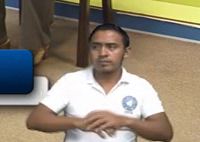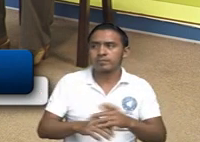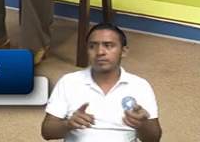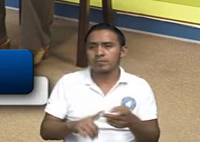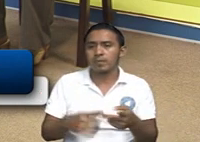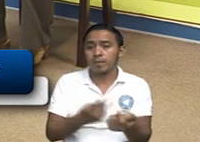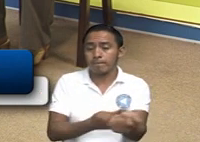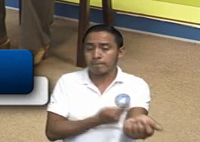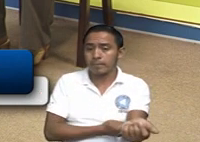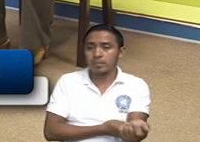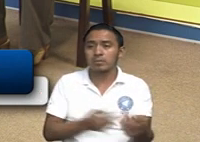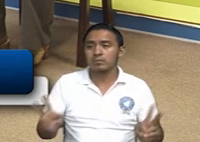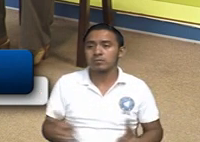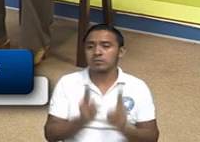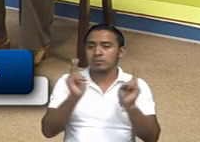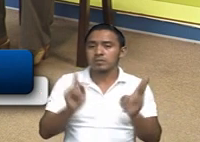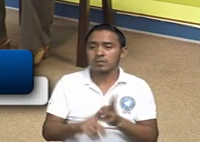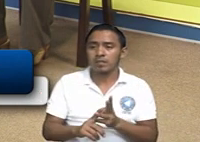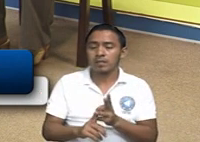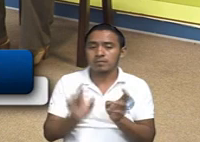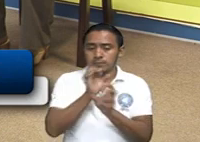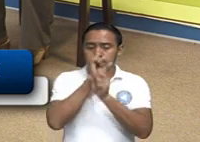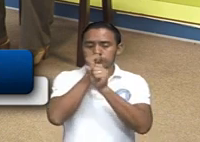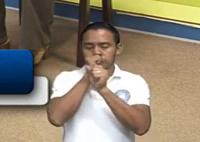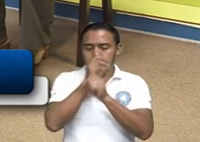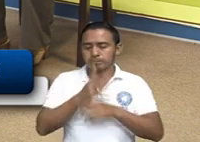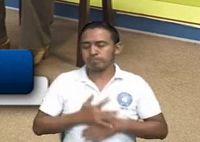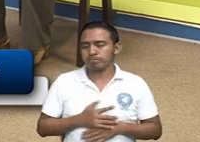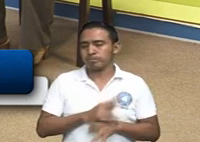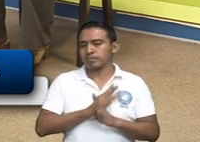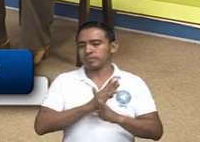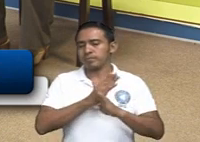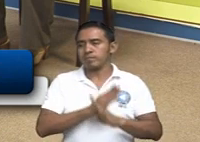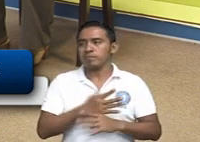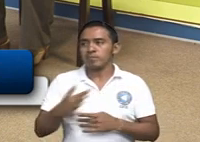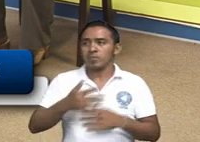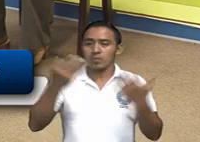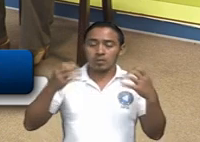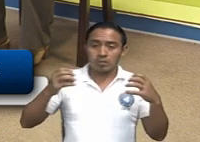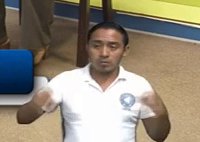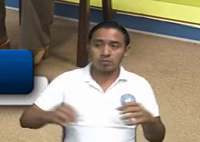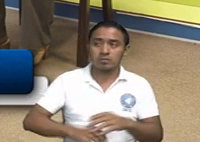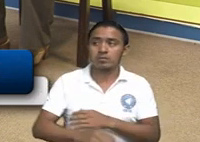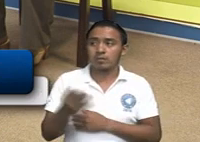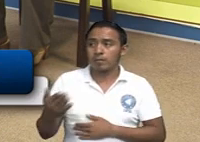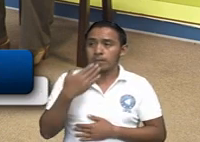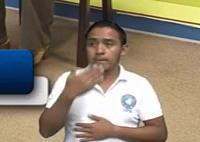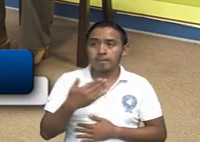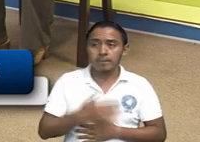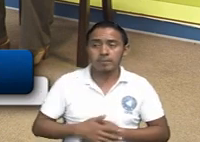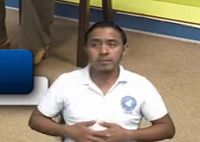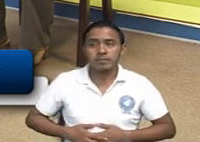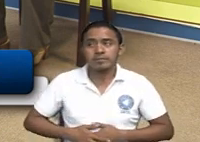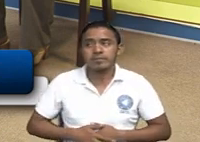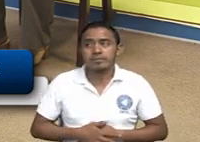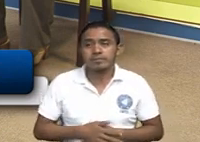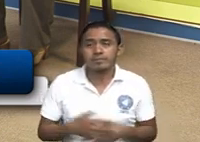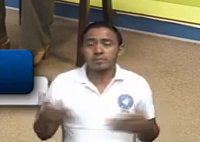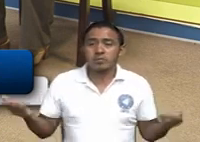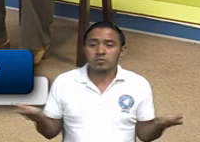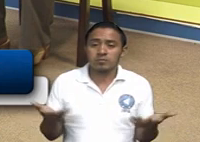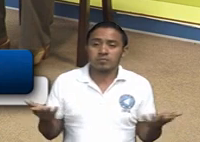de vida, la abstinencia y otras muchas cosas más, ¿verdad? Que son positivas. O sea, sería